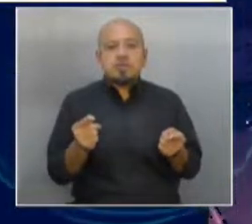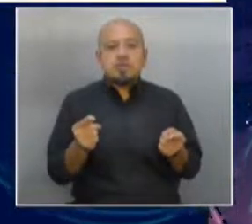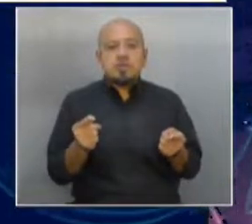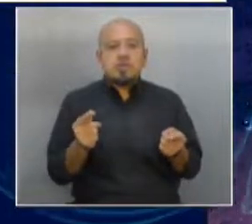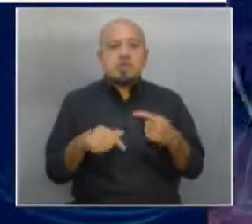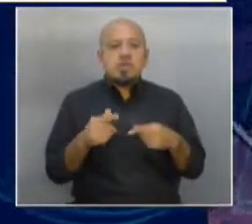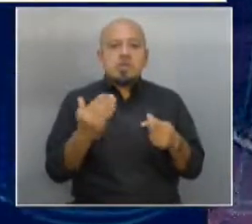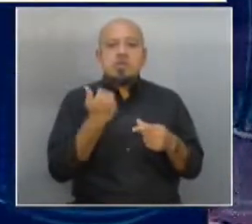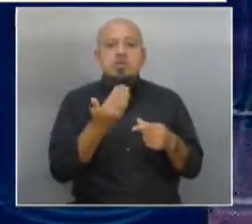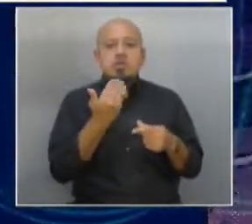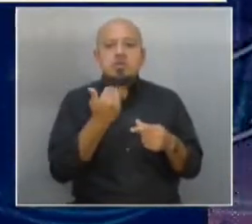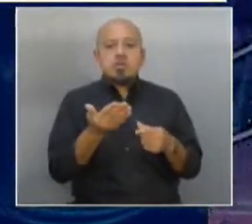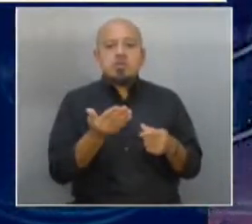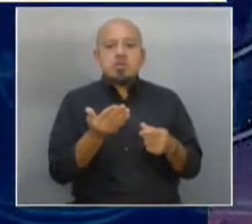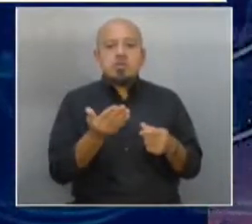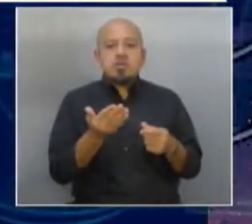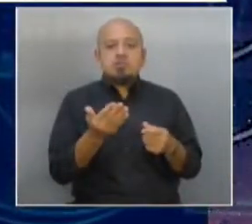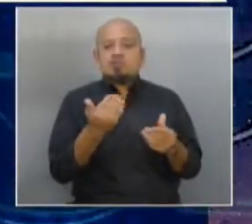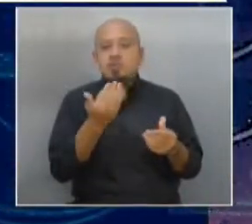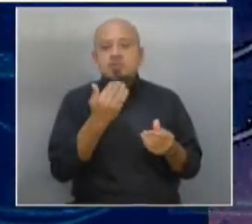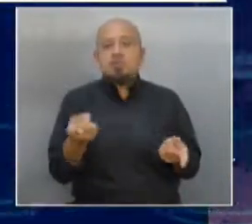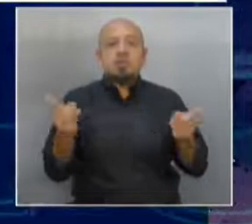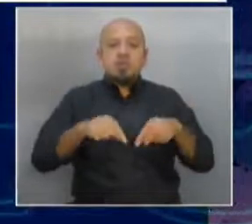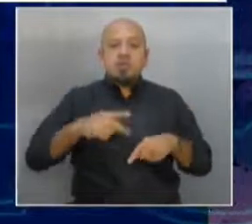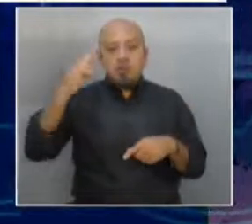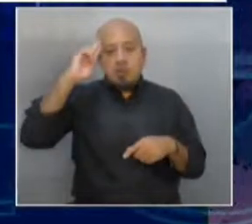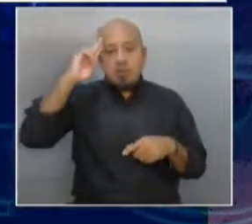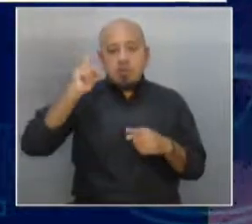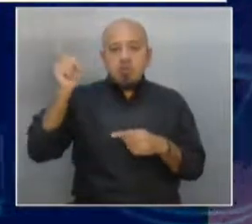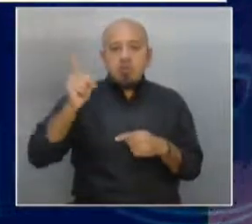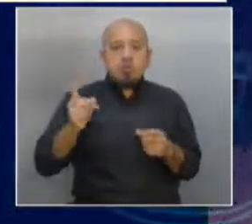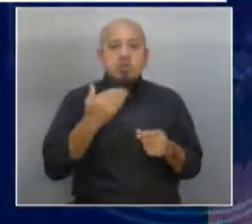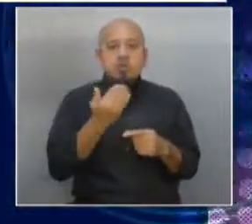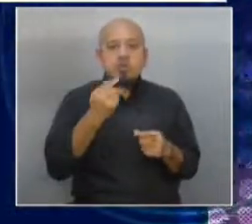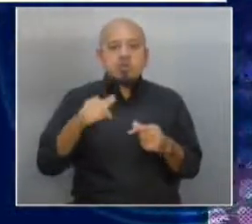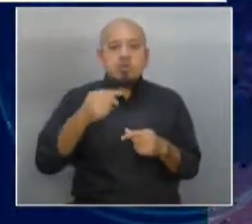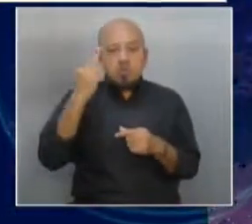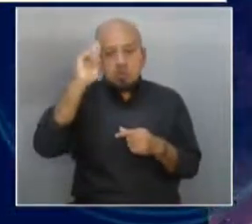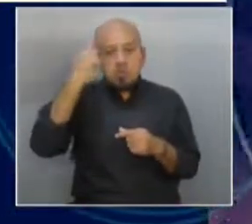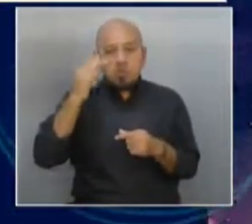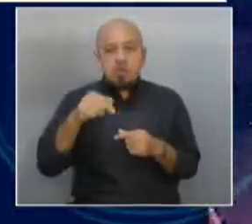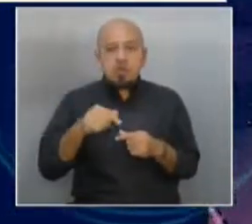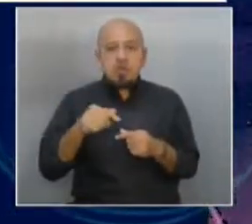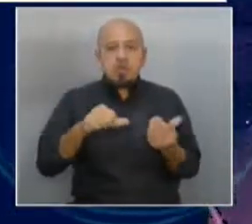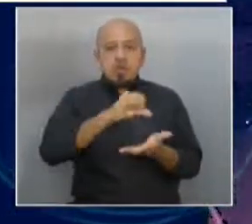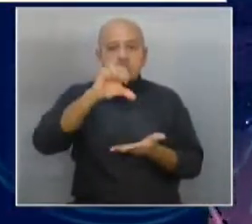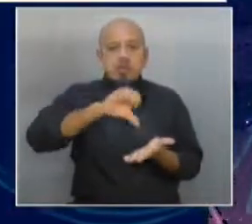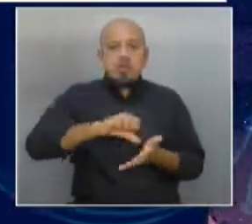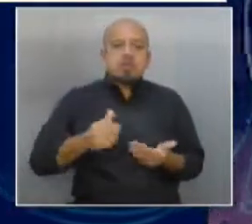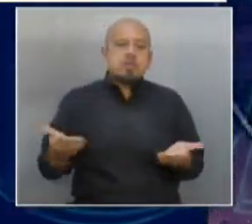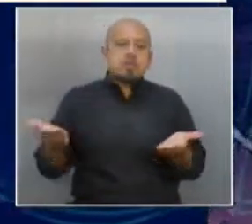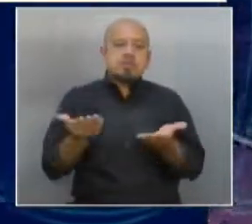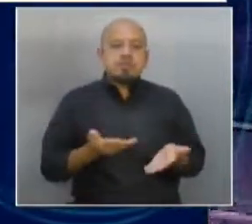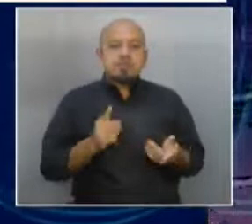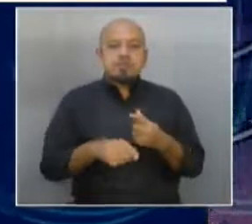no sabemos si vamos a regresar a nuestra tierra. Y el Uruguay es un país acogedor